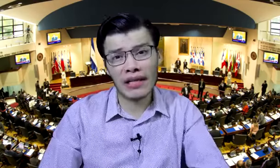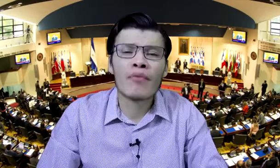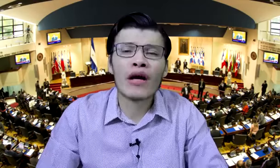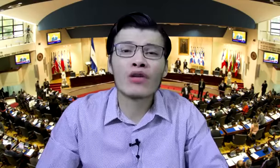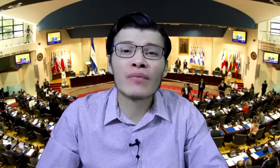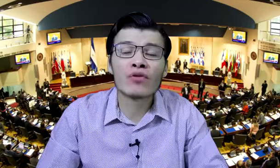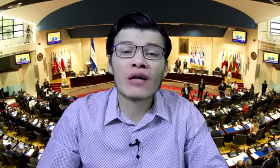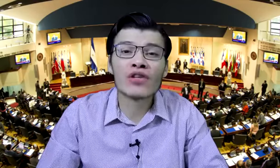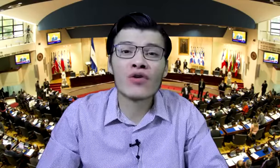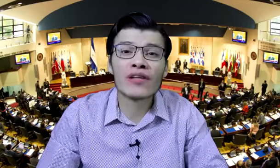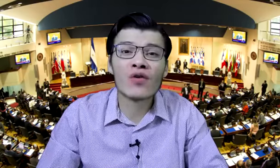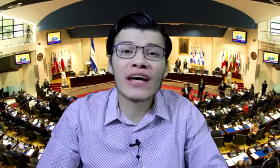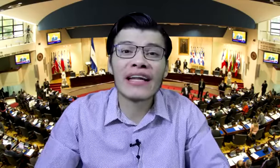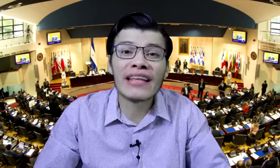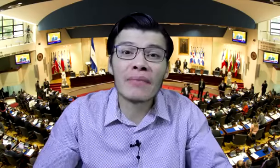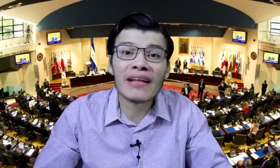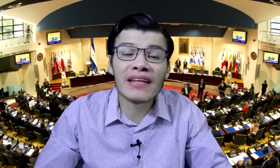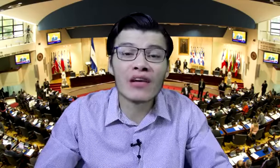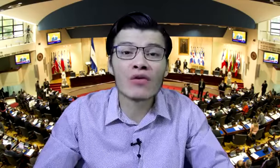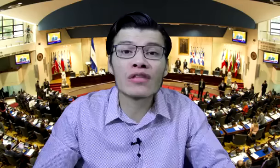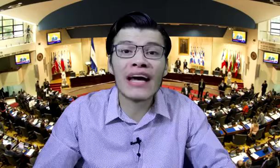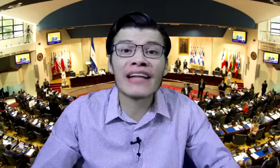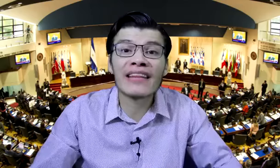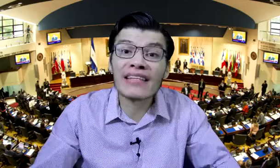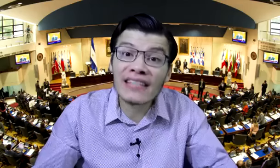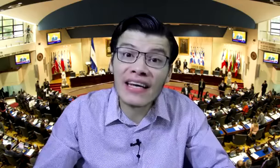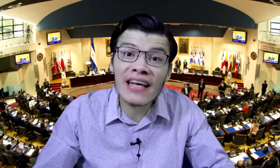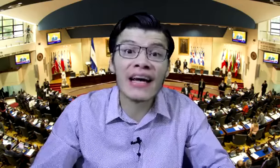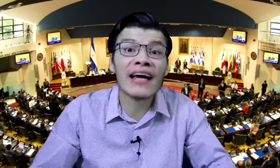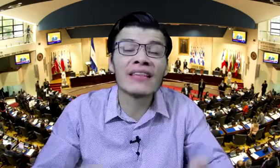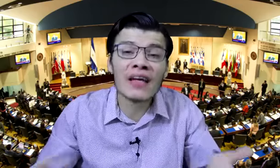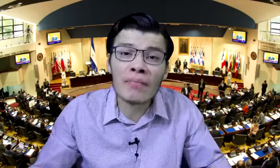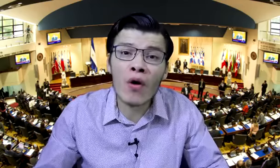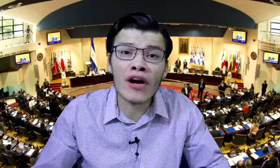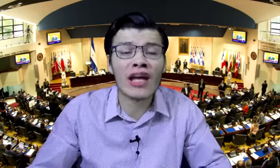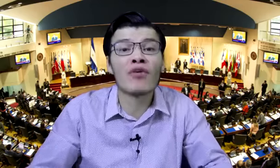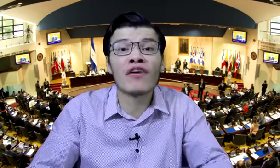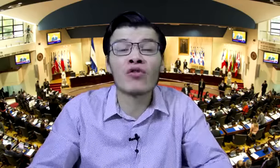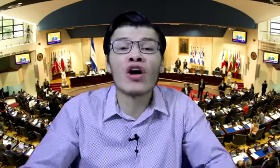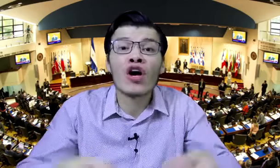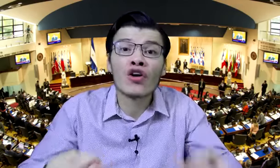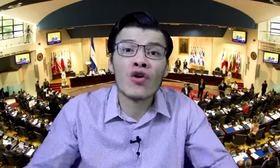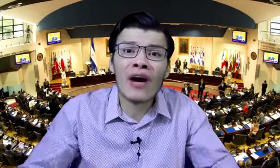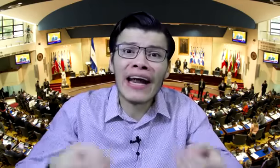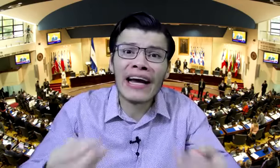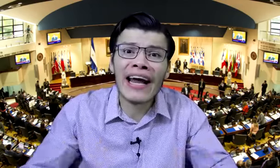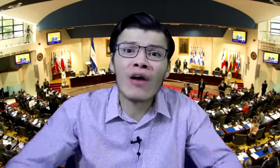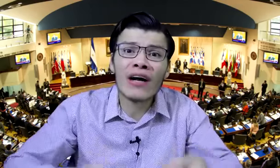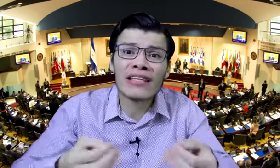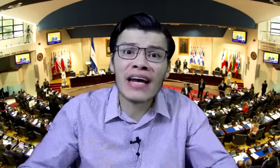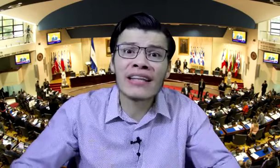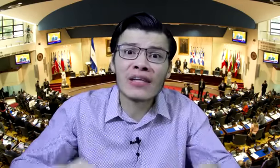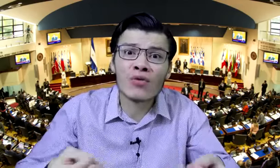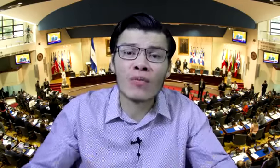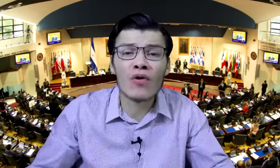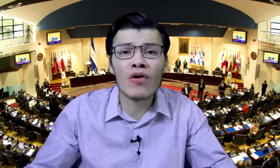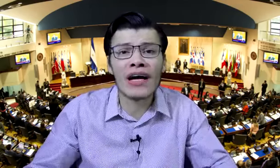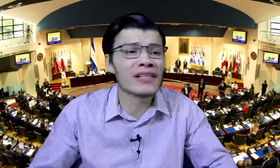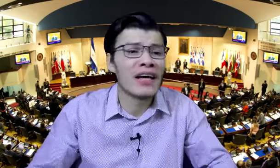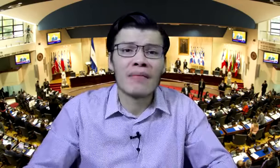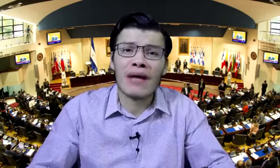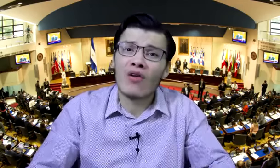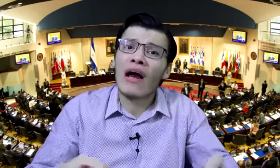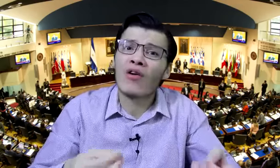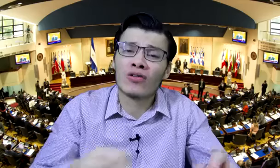creo ni jota. Porque los diputados, señores, son gente mentirosa, gente cínica, gente hipócrita. Por favor, no le crean lo que salgan de sus